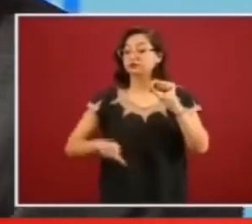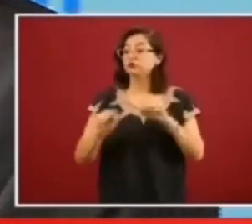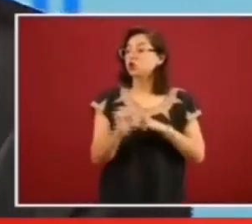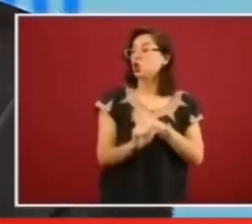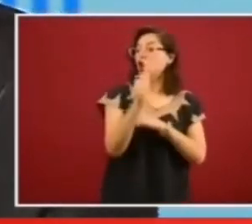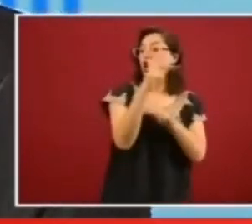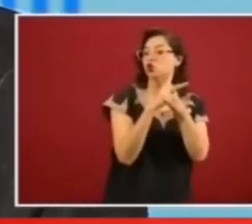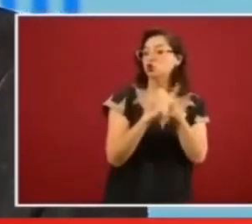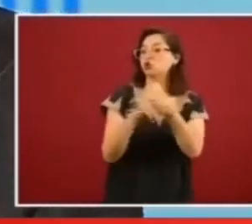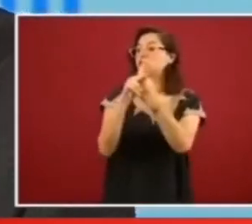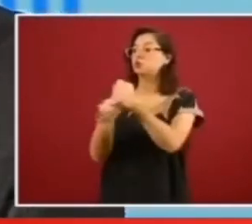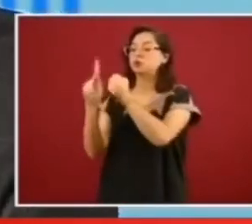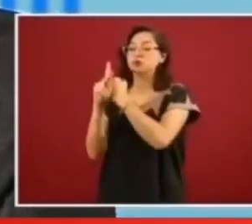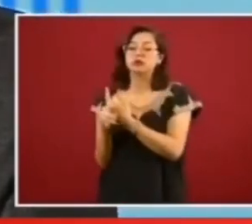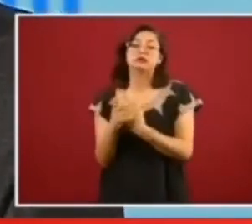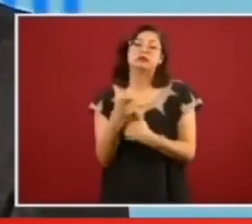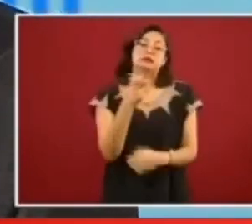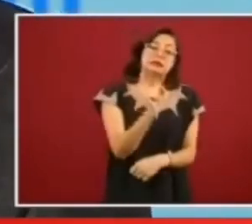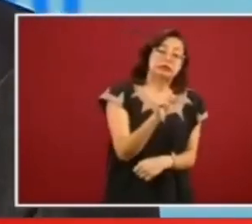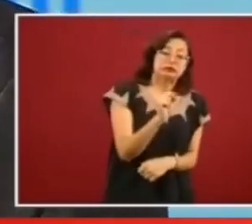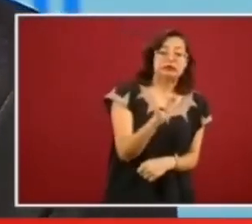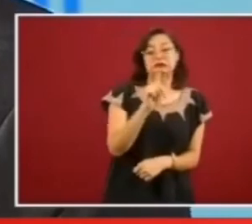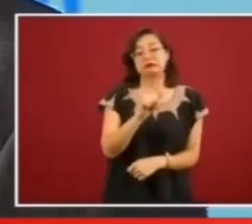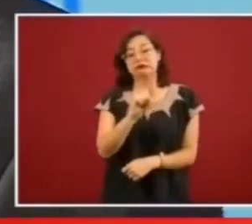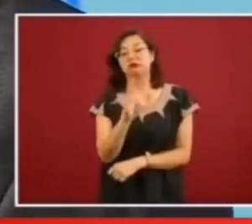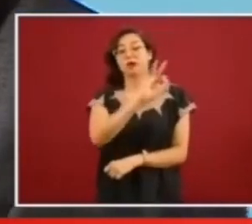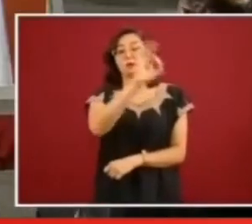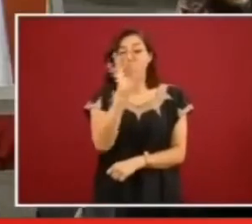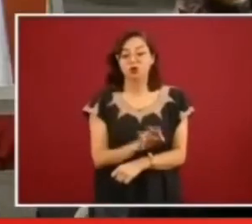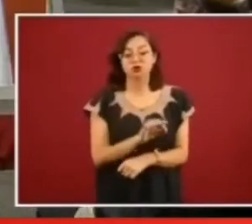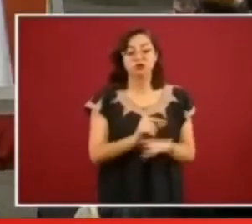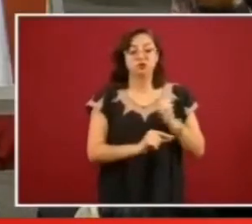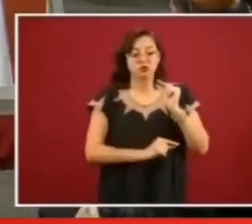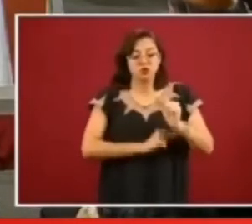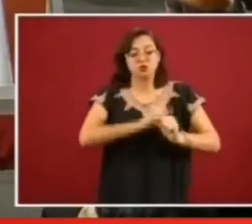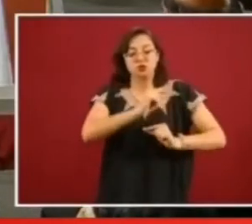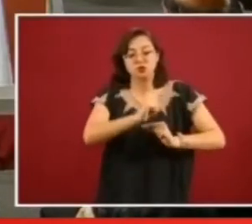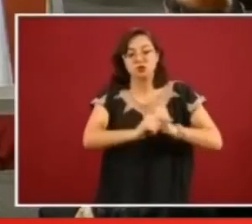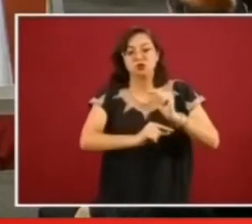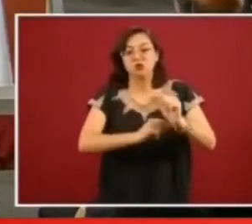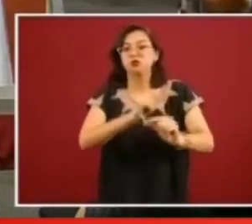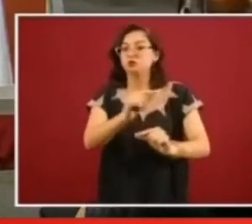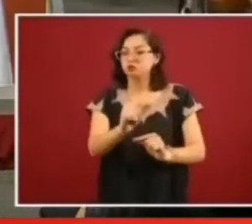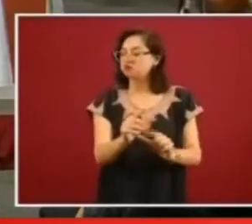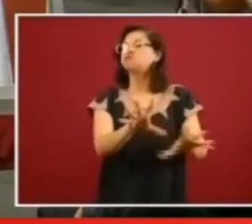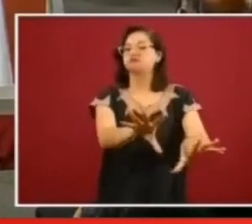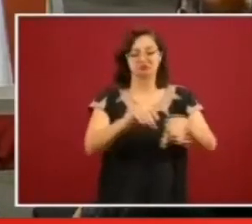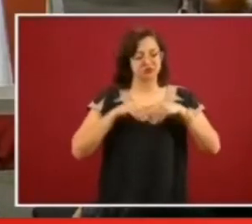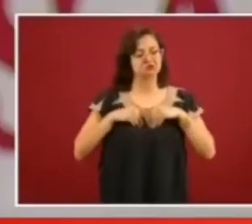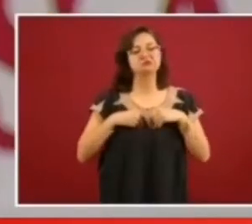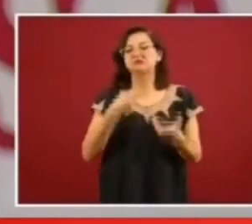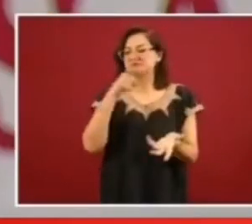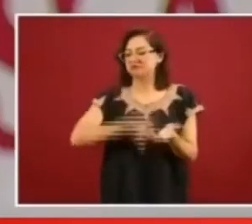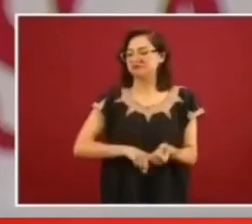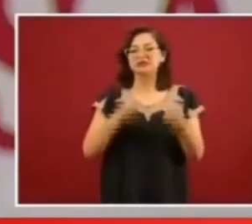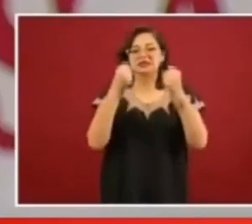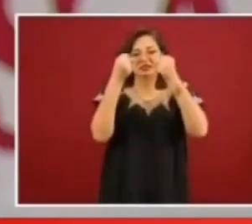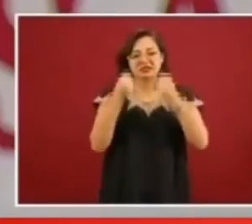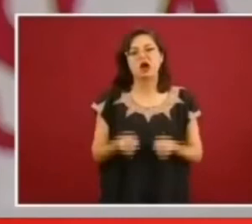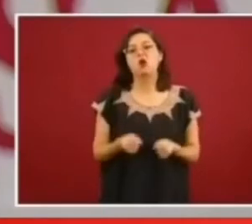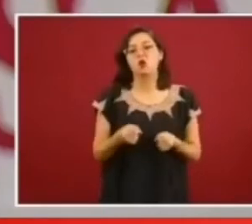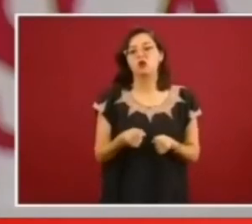el 67 o 70% de las personas eventualmente vamos a tener infección. Esperamos